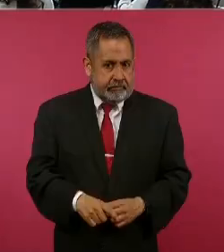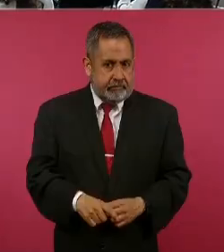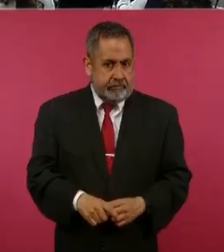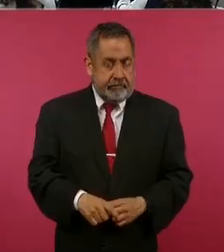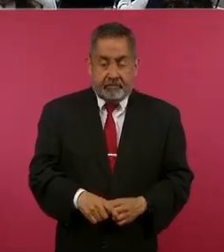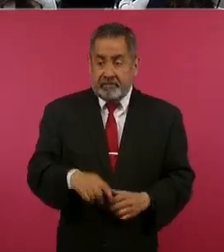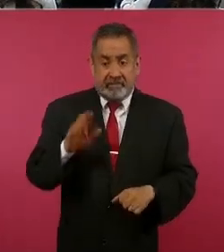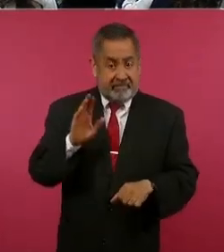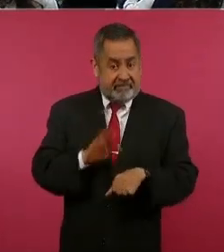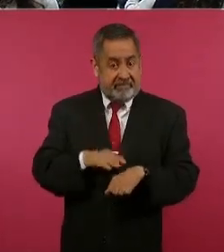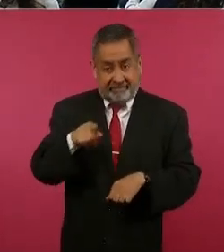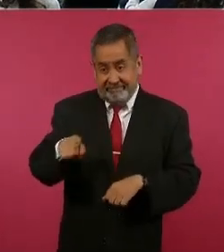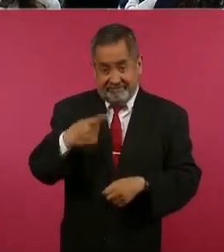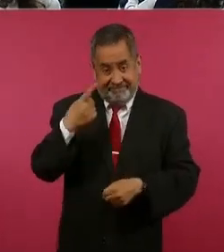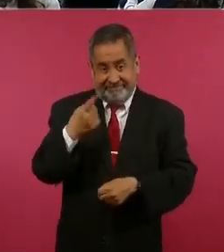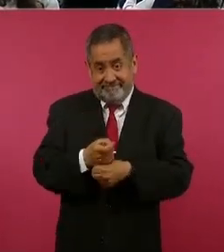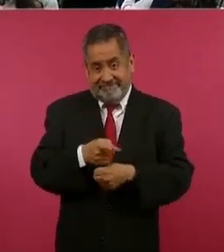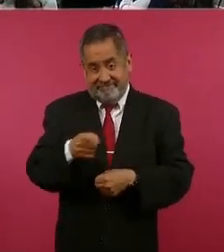es la más,